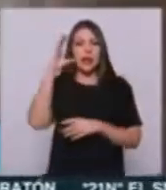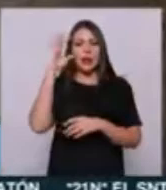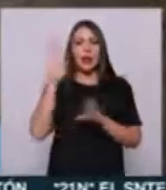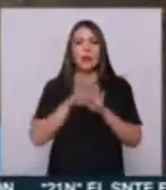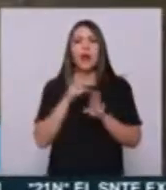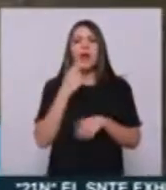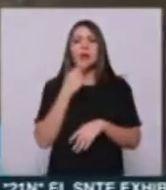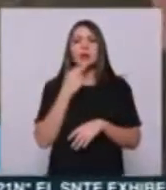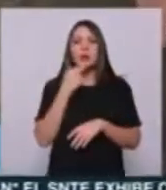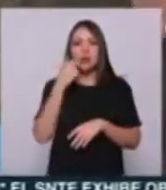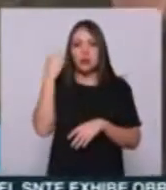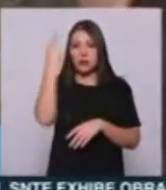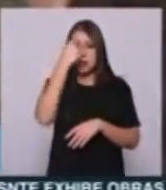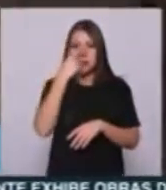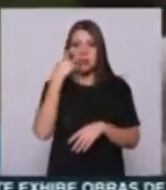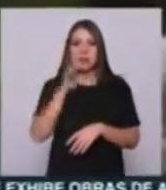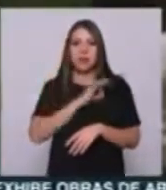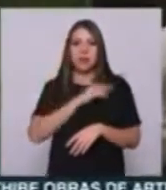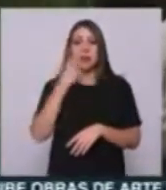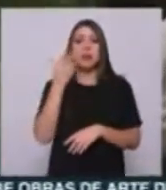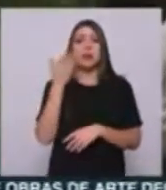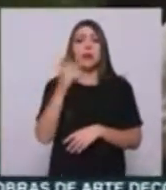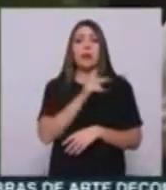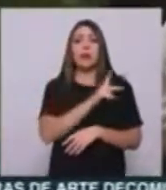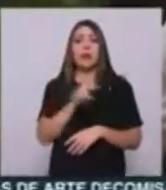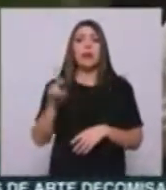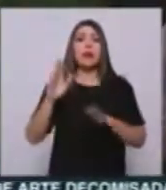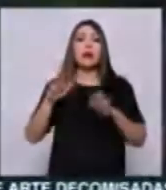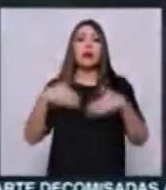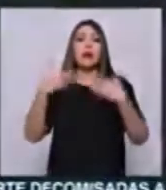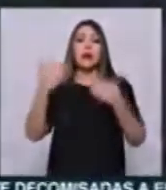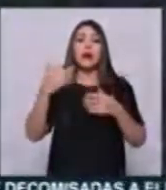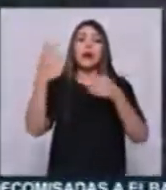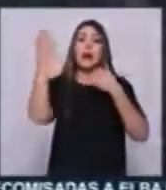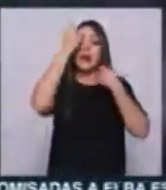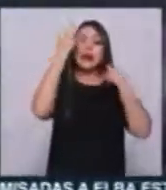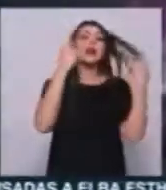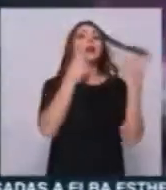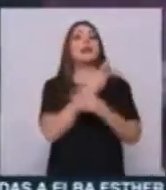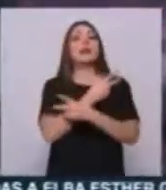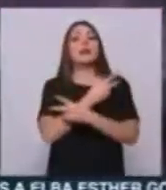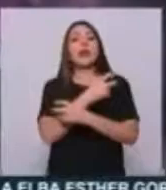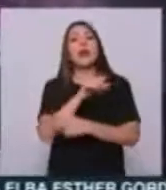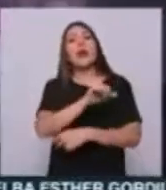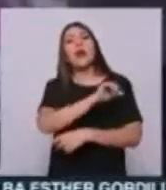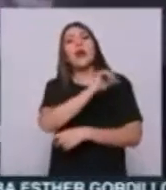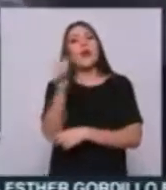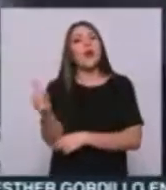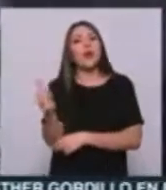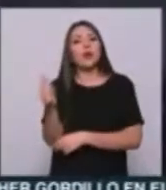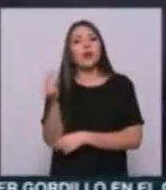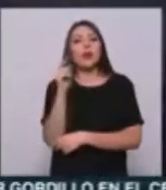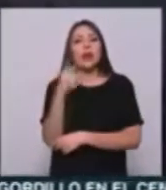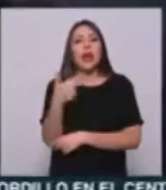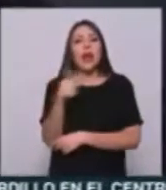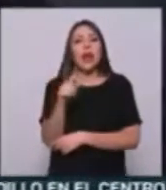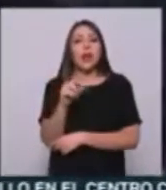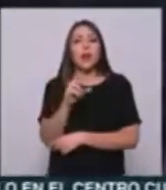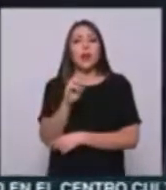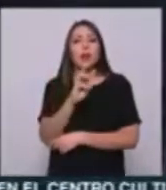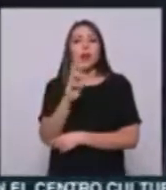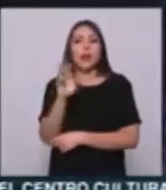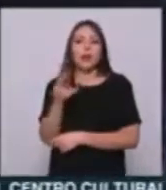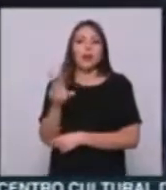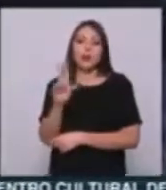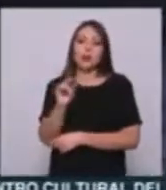les solicitamos a todos los asistentes que nadie nos llegue con motivos de Halloween. Es otra cosa, eso es otra cosa. Otra